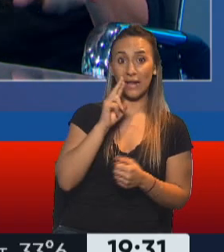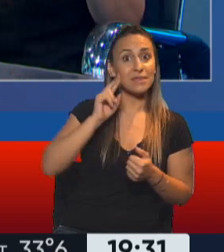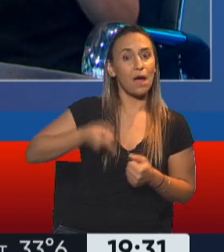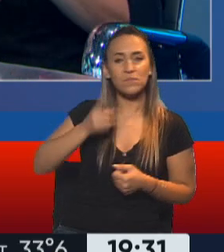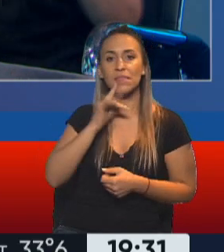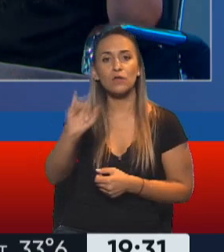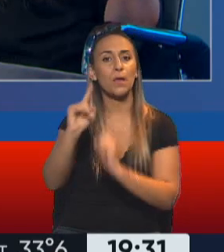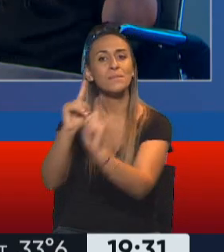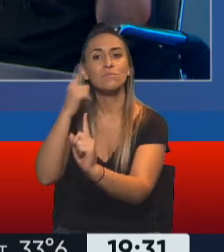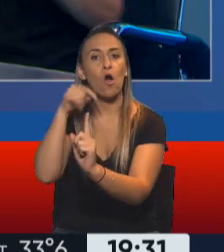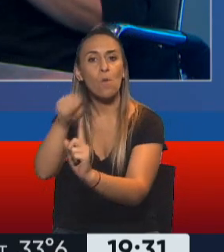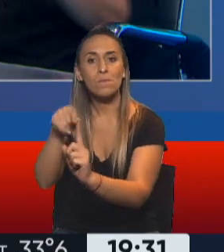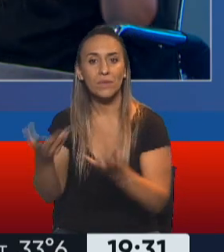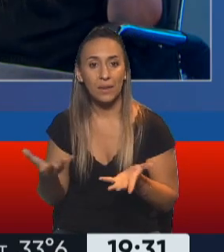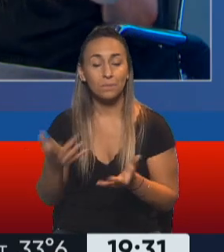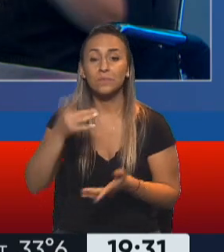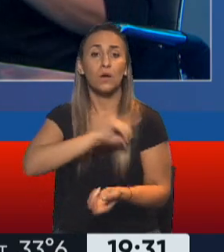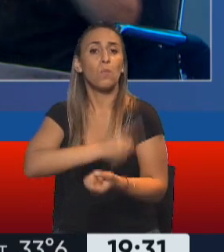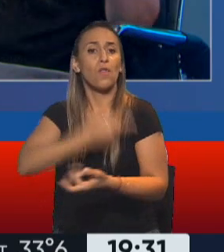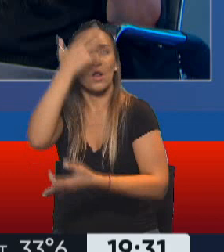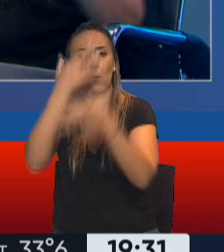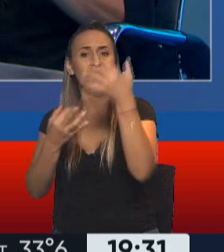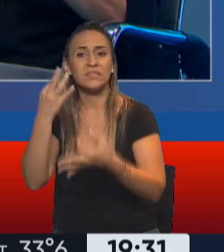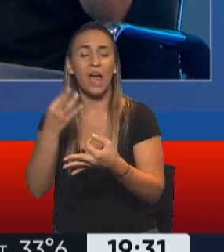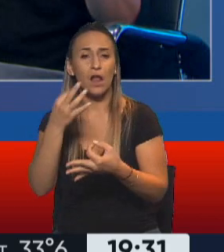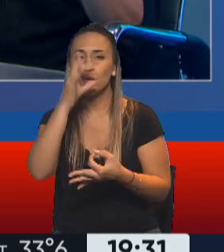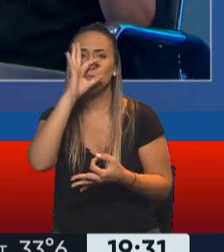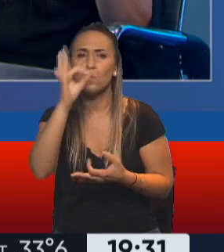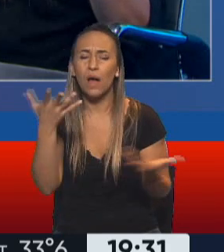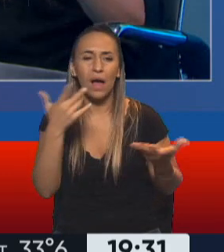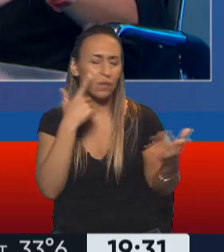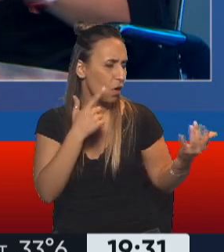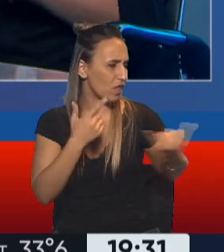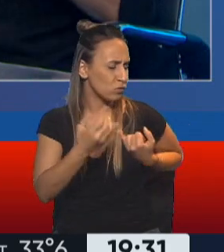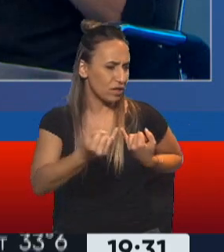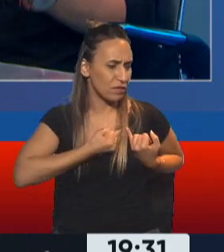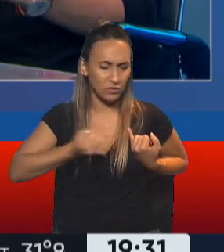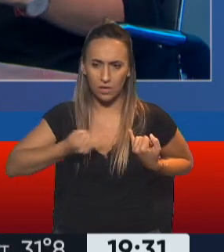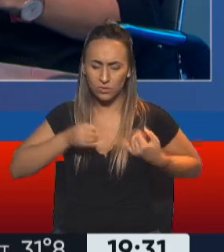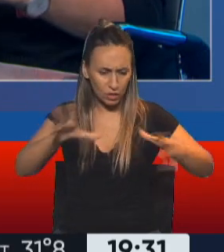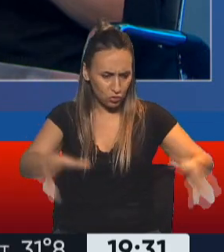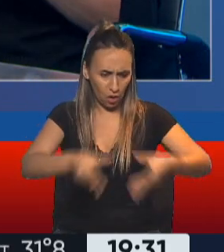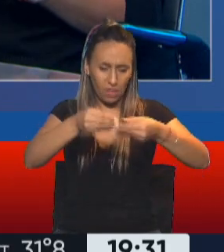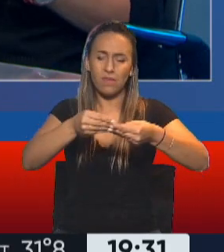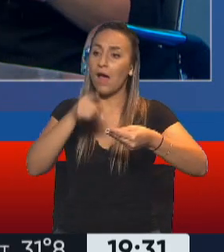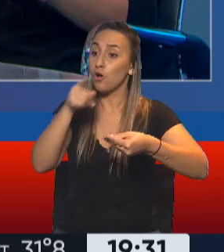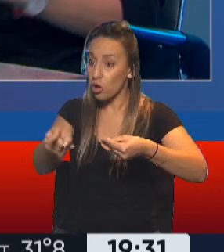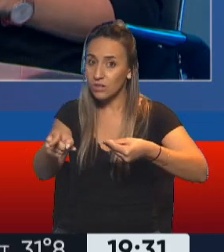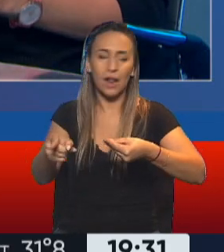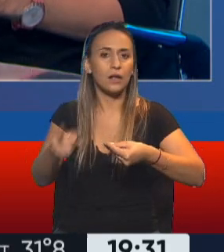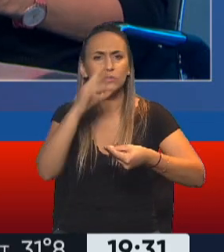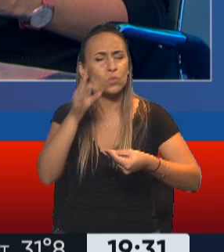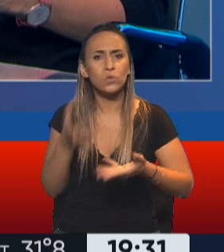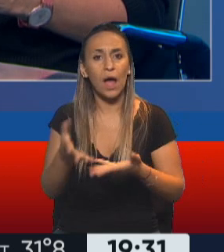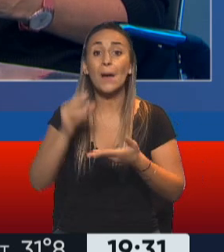femicida y el Poder Judicial nunca conectó estas denuncias y hubo además efectivamente una demora en